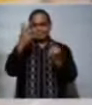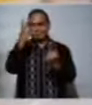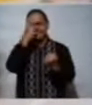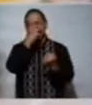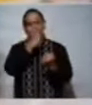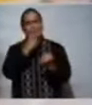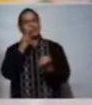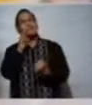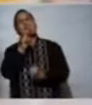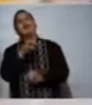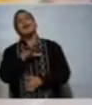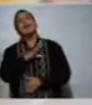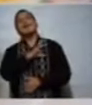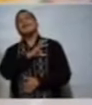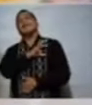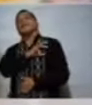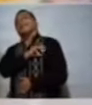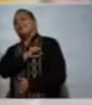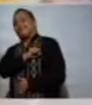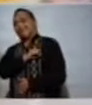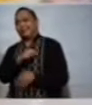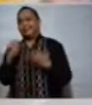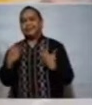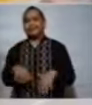re chulo.